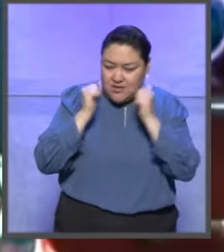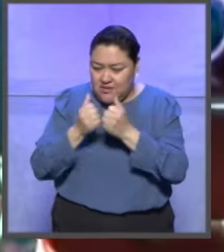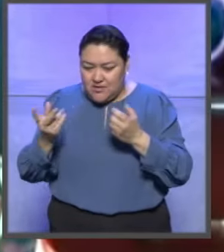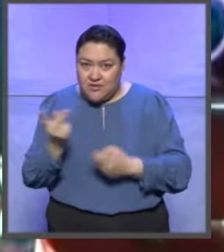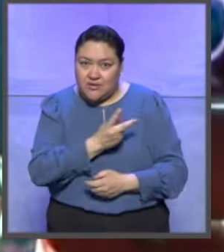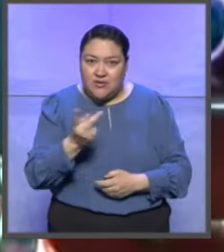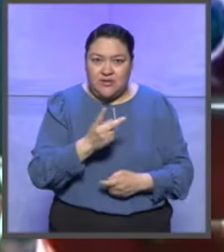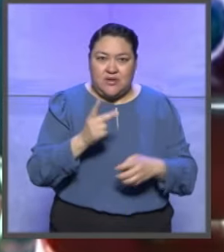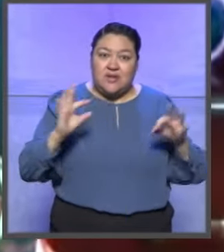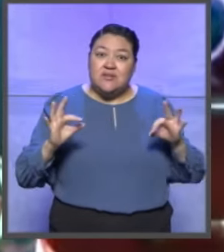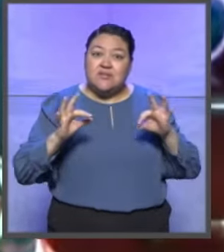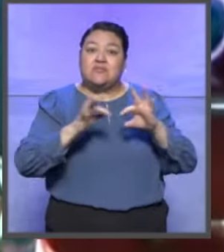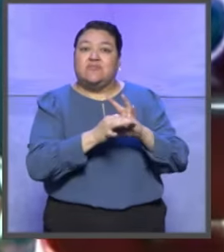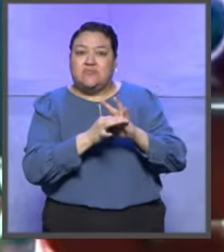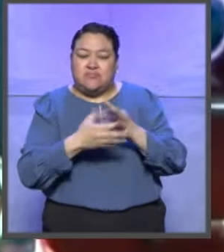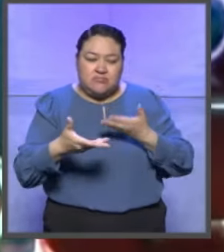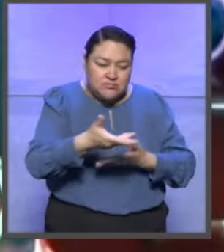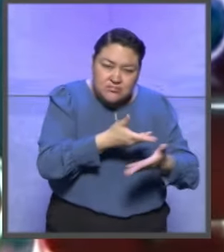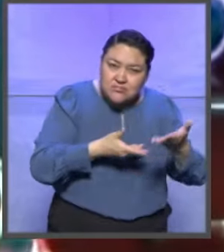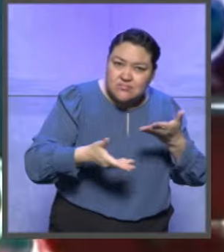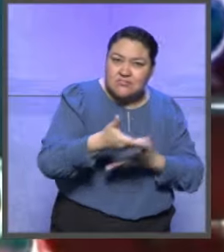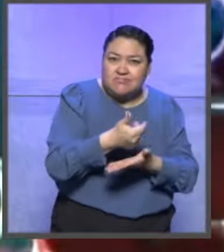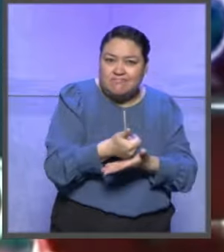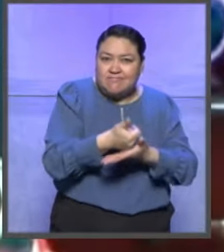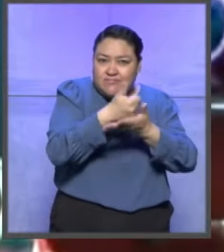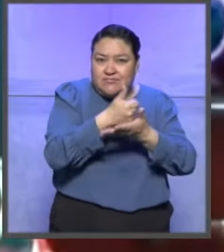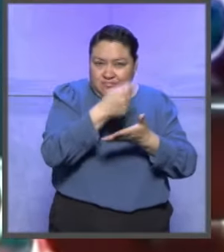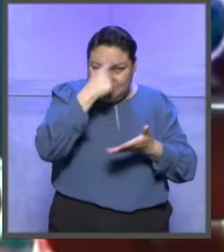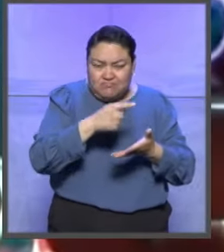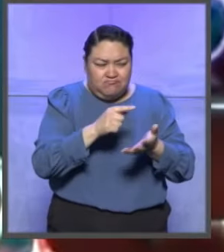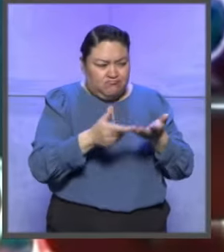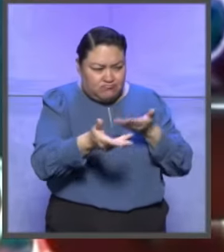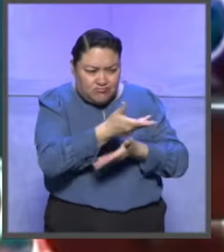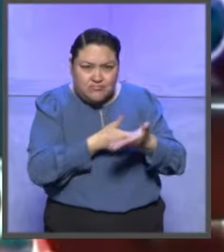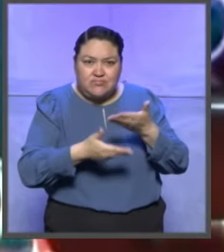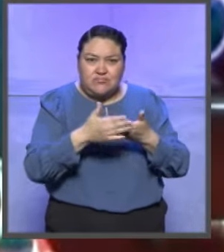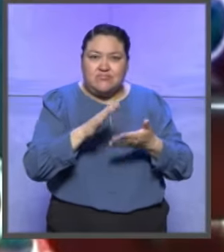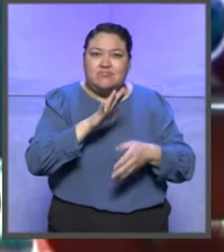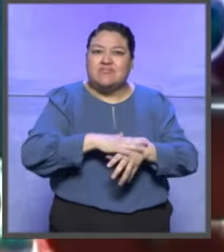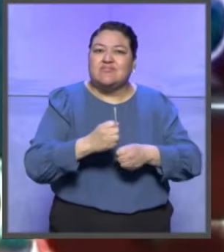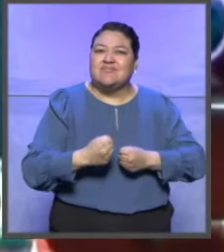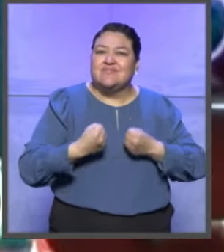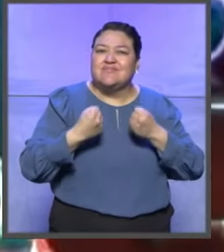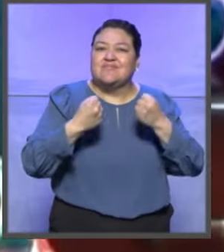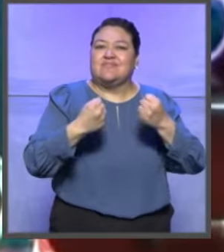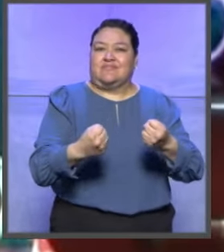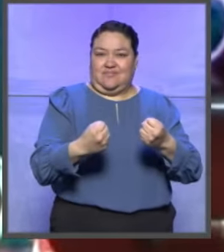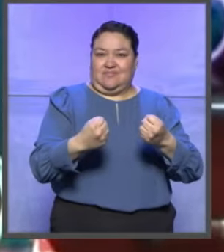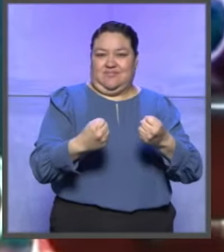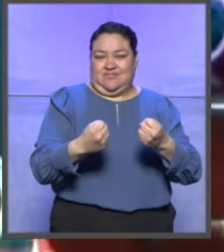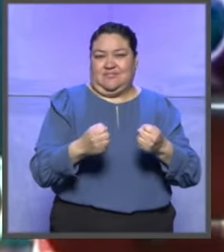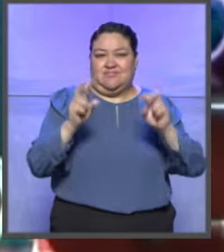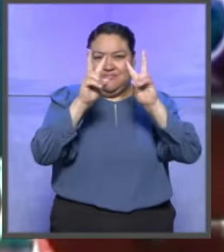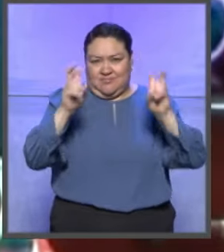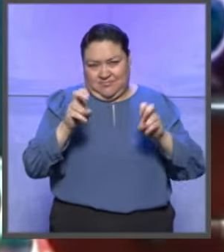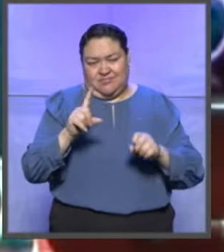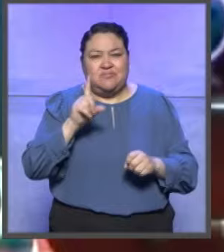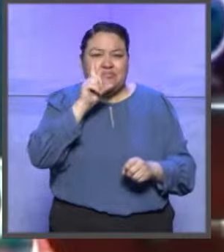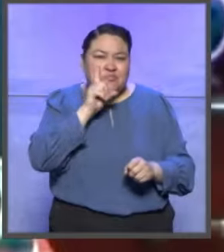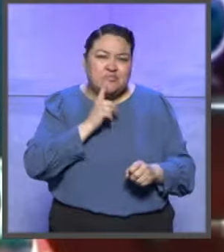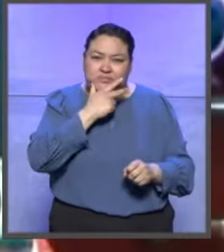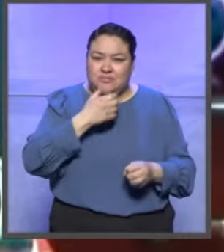que hacen esta relación de coadyuvancia y de colaboración en el fortalecimiento de los